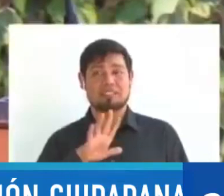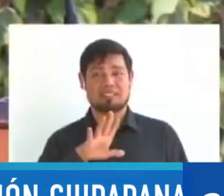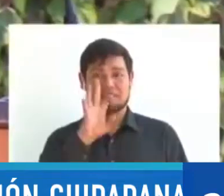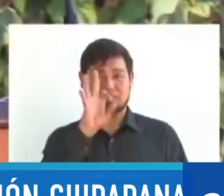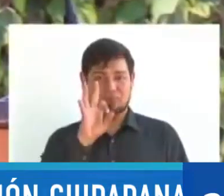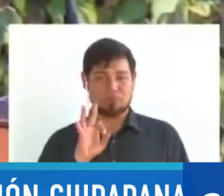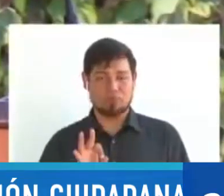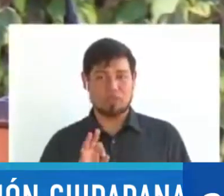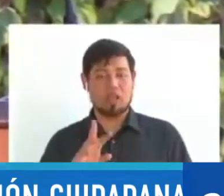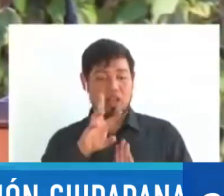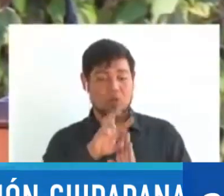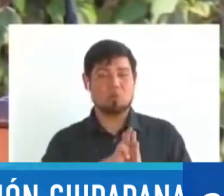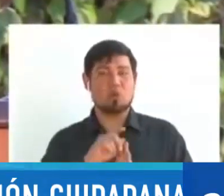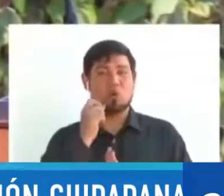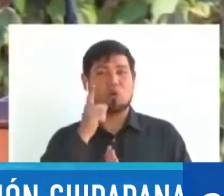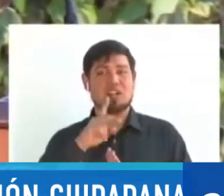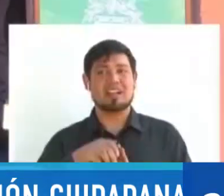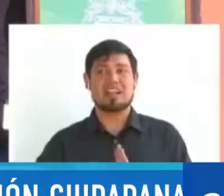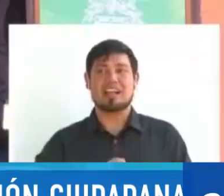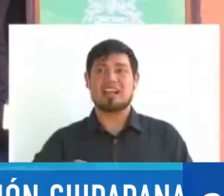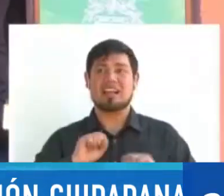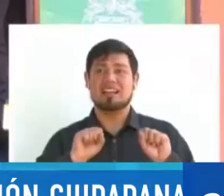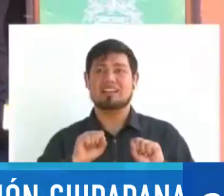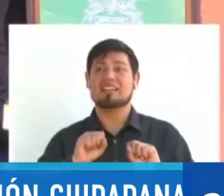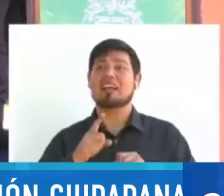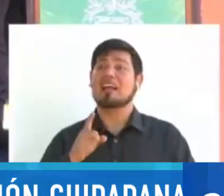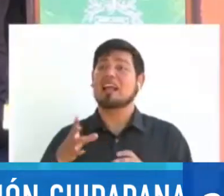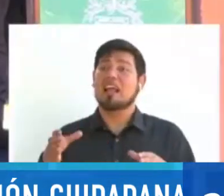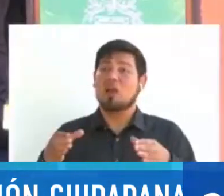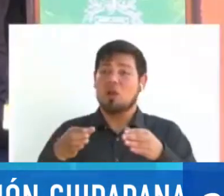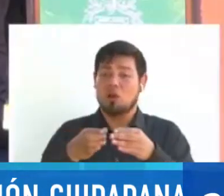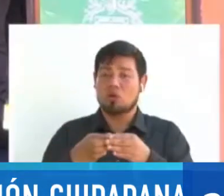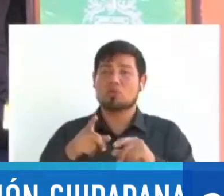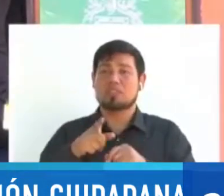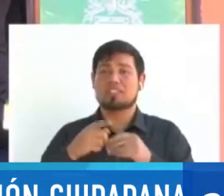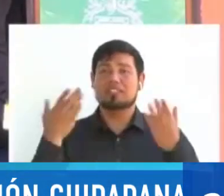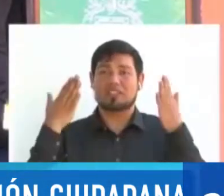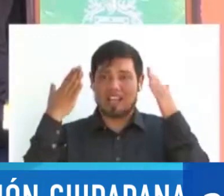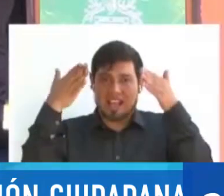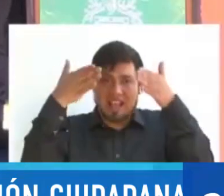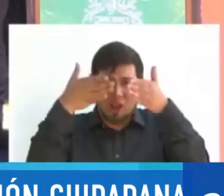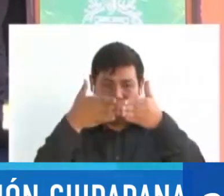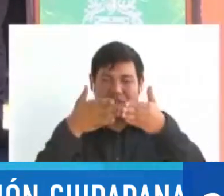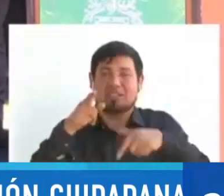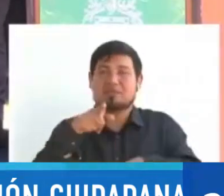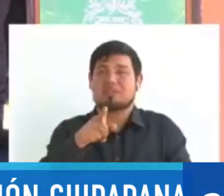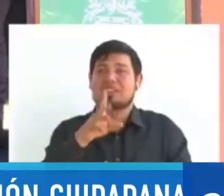42,5%, el proyecto ganador es Agrupación Amigos Autismo Valdivia.